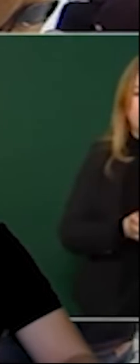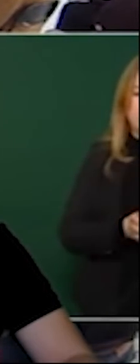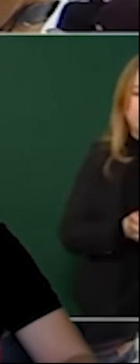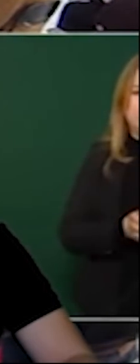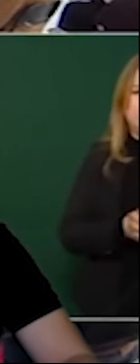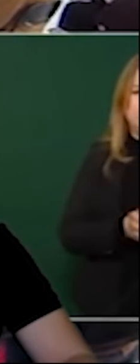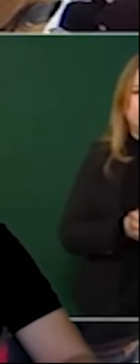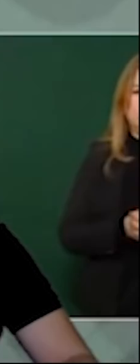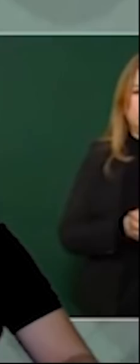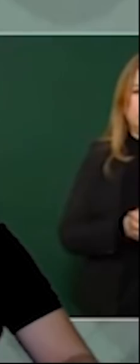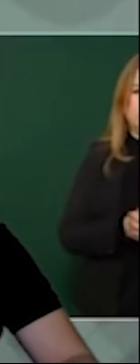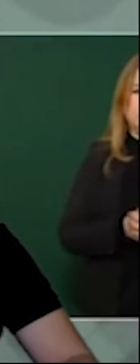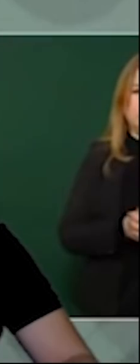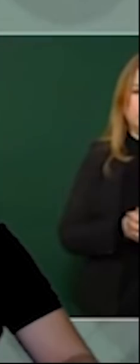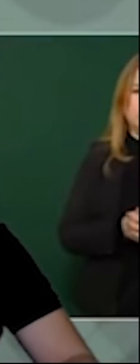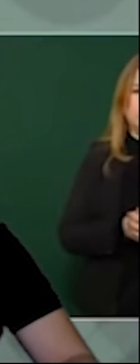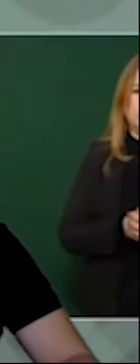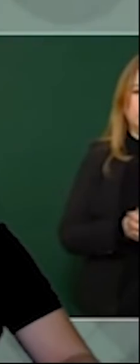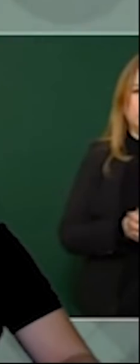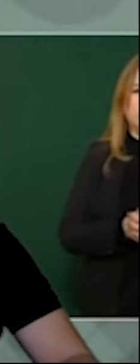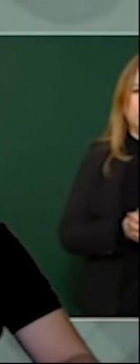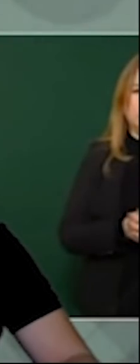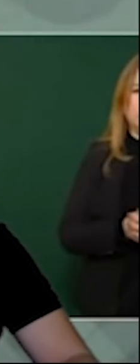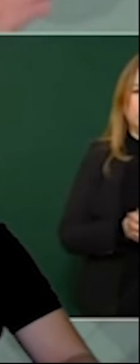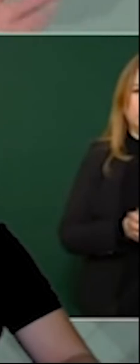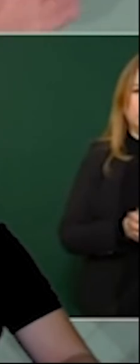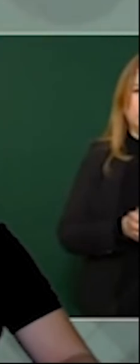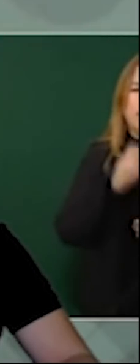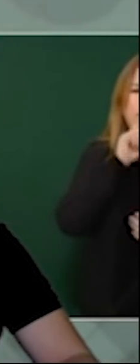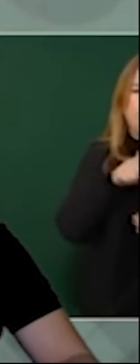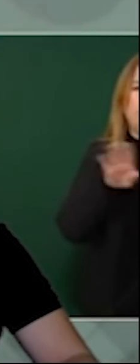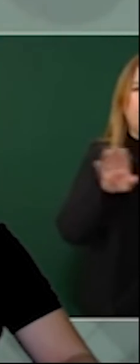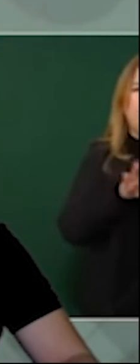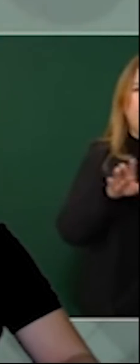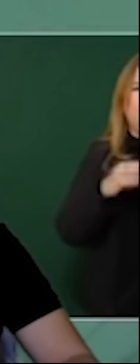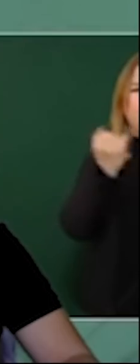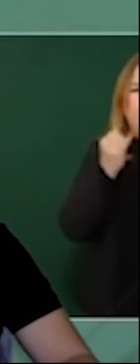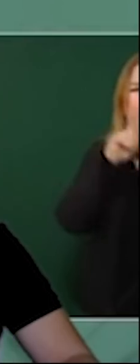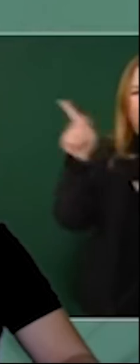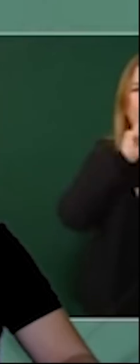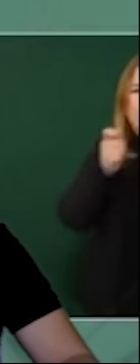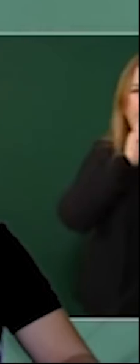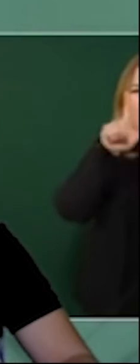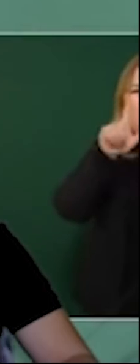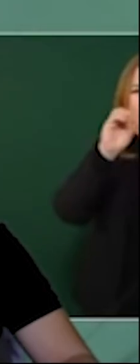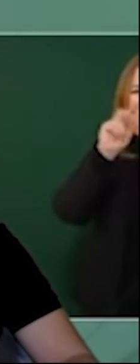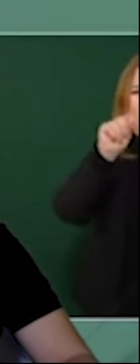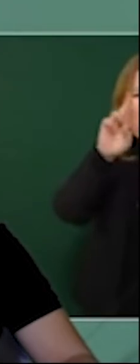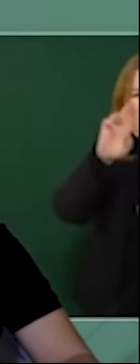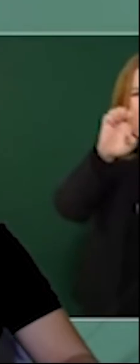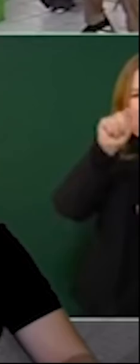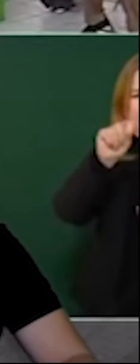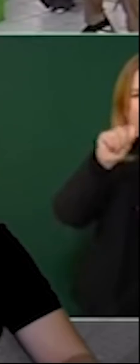Ayer hubo también cuando, como cuando Loreto, una especie de todos somos, ¿cómo se llama el